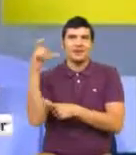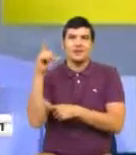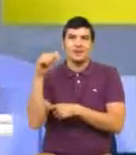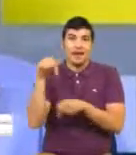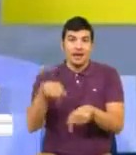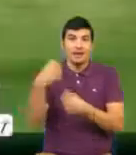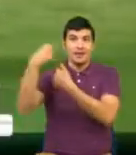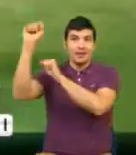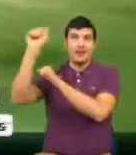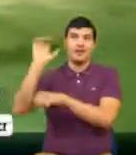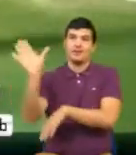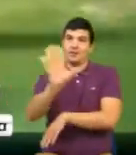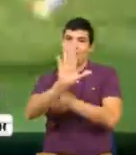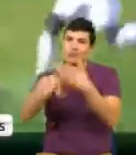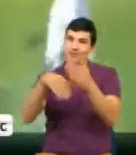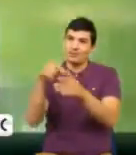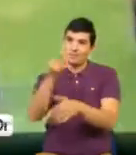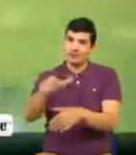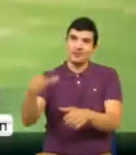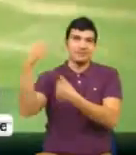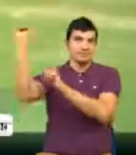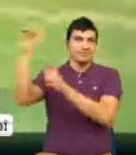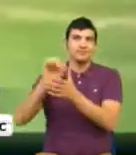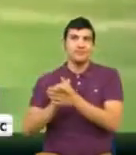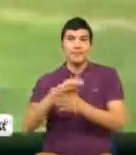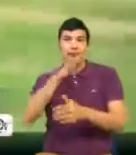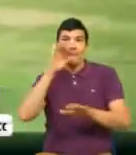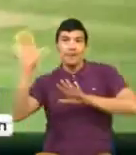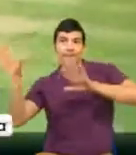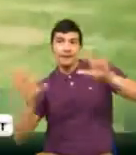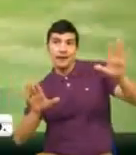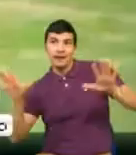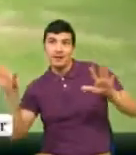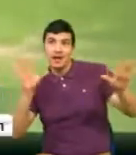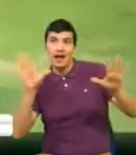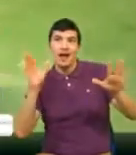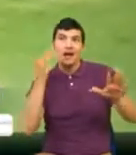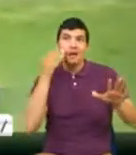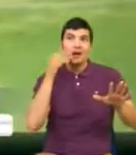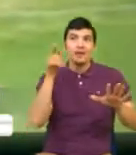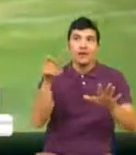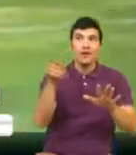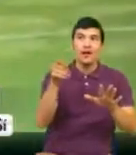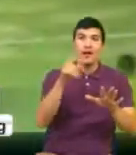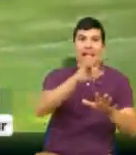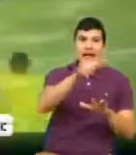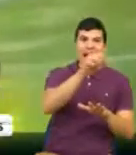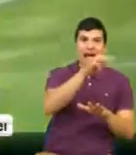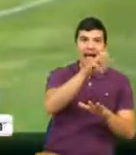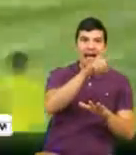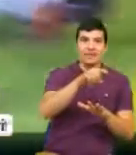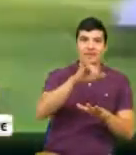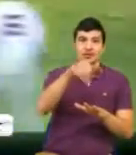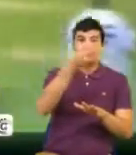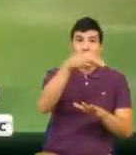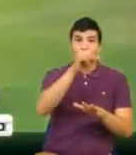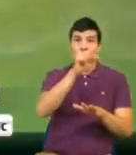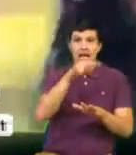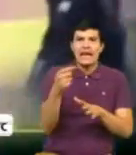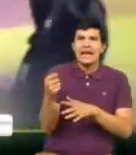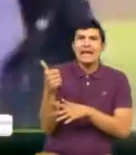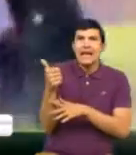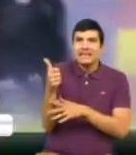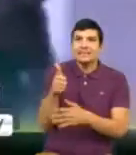triunfo también baikal para ellos el arquero mauricio mafla respondió cuando fue exigido los volantes de marca heimess castro y yo en valencia estuvieron